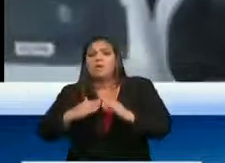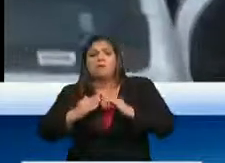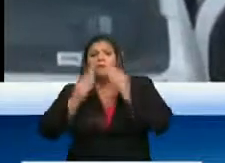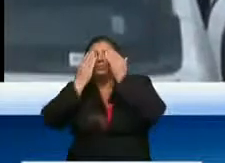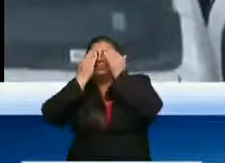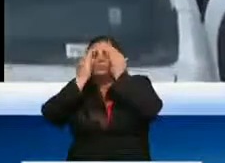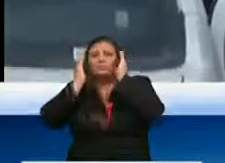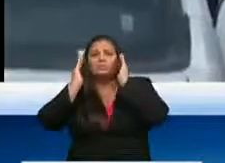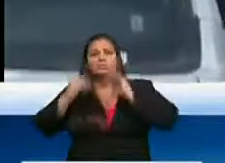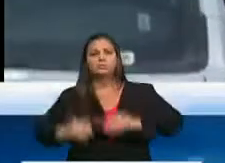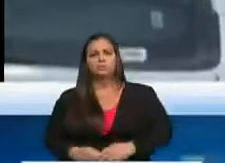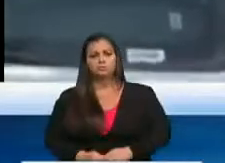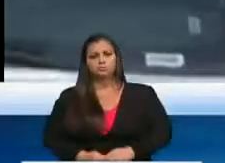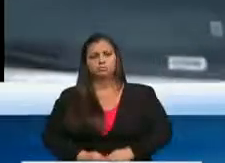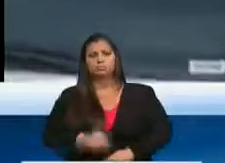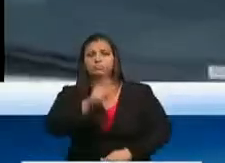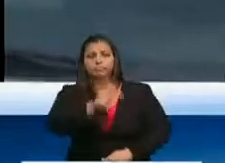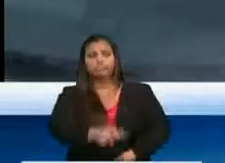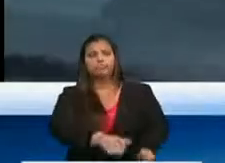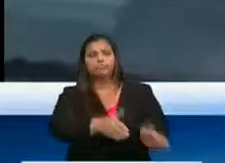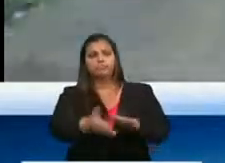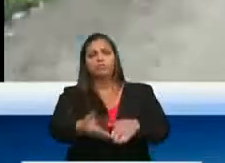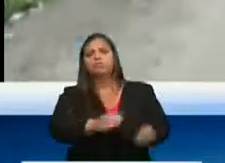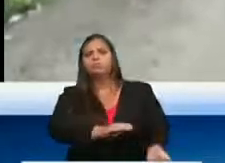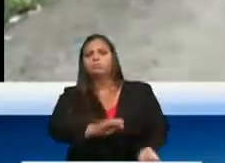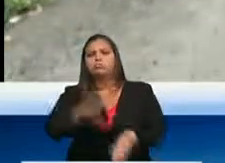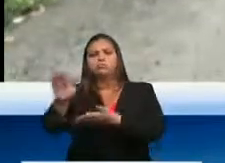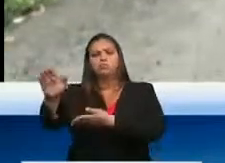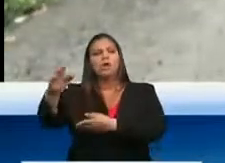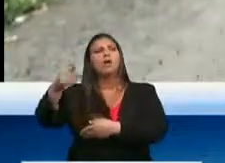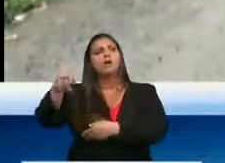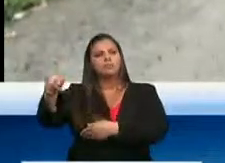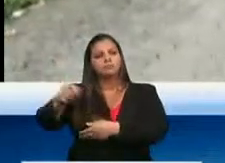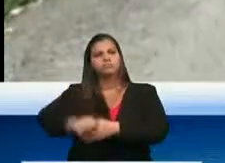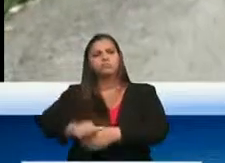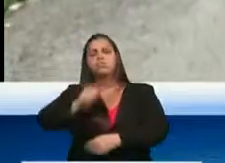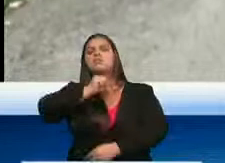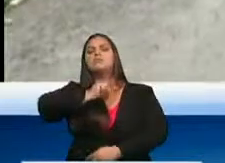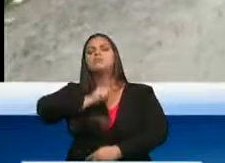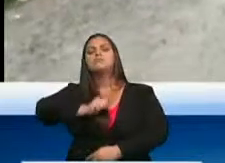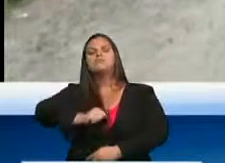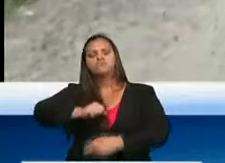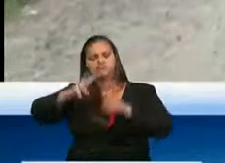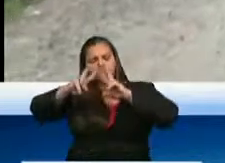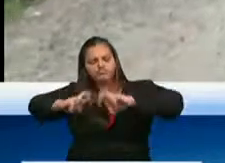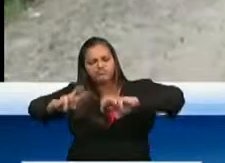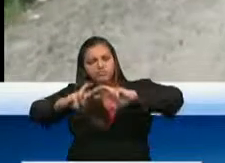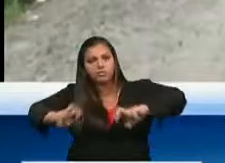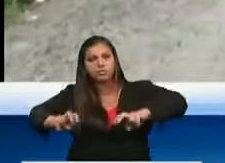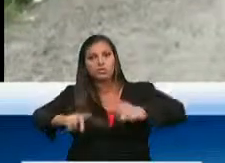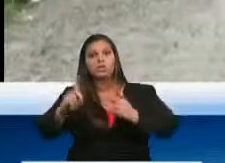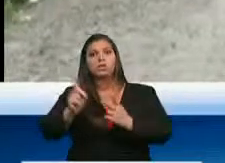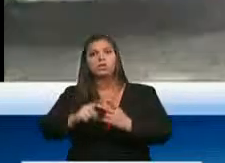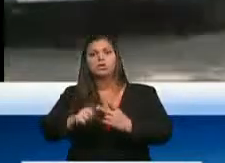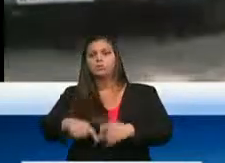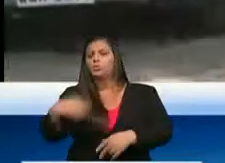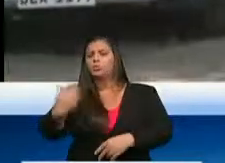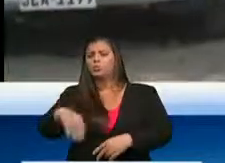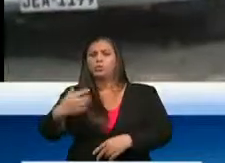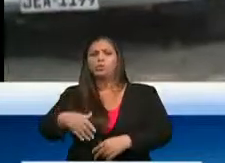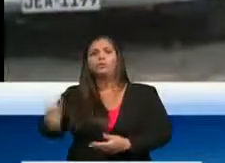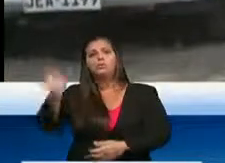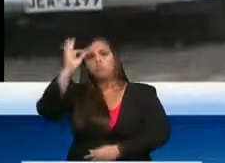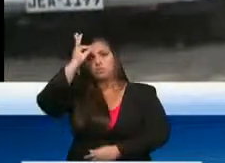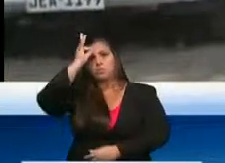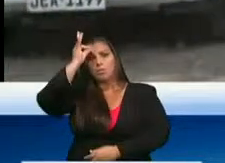fue trasladado al centro forense para la realización de la autopsia. Su hermano continúa luchando contra la muerte en una casa de salud. Desde